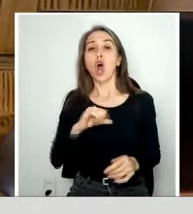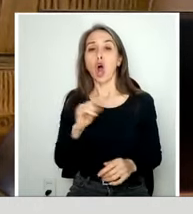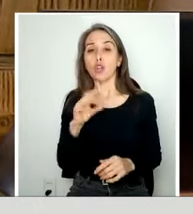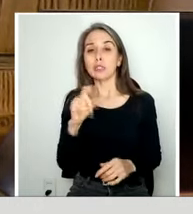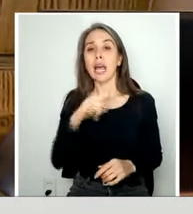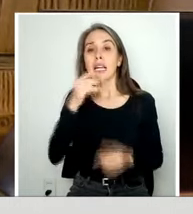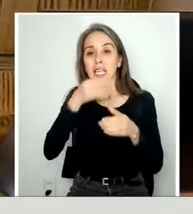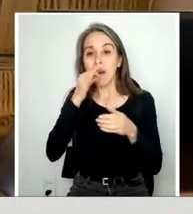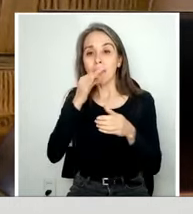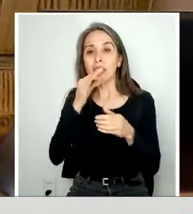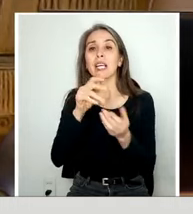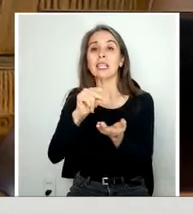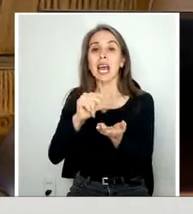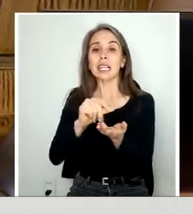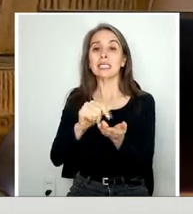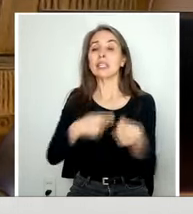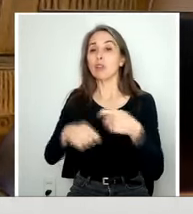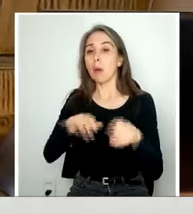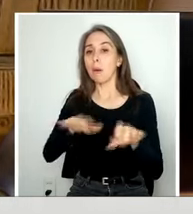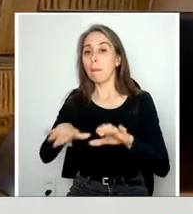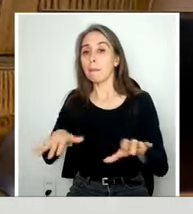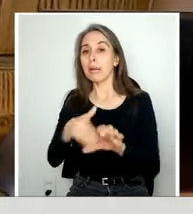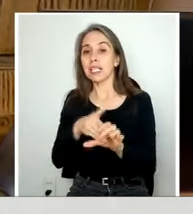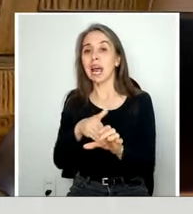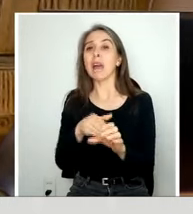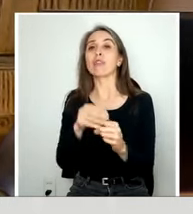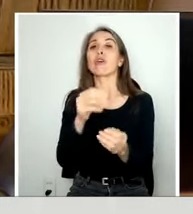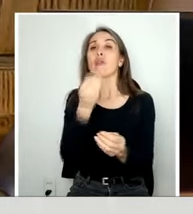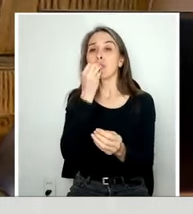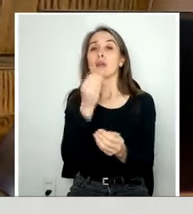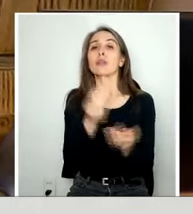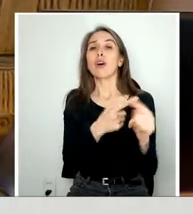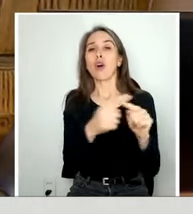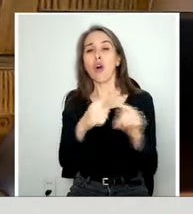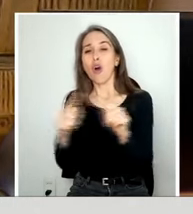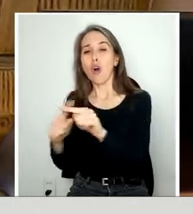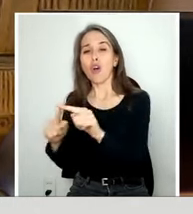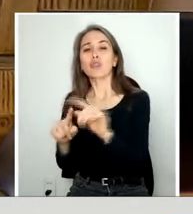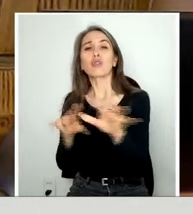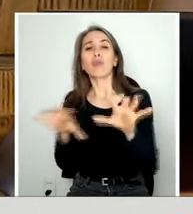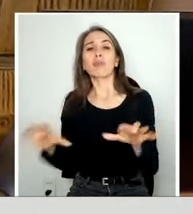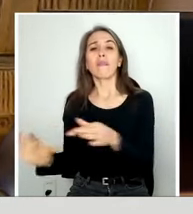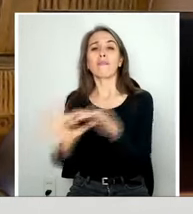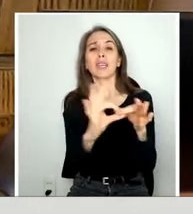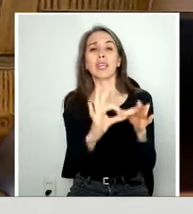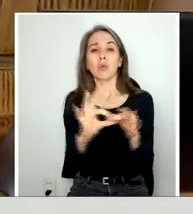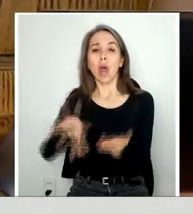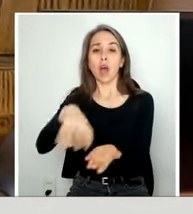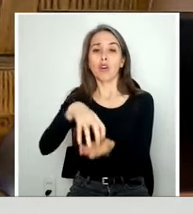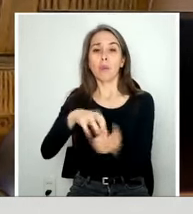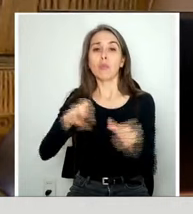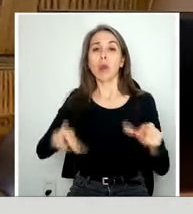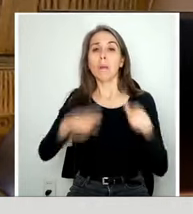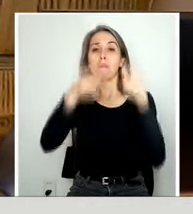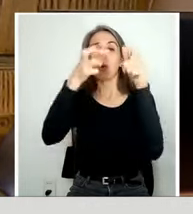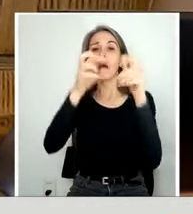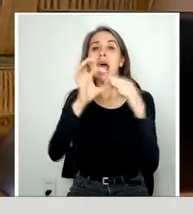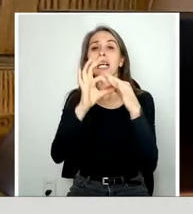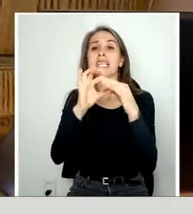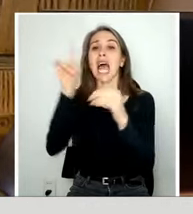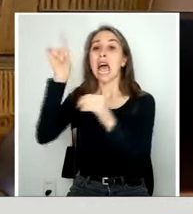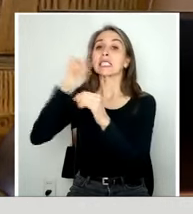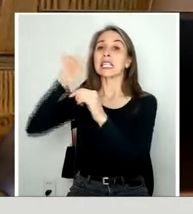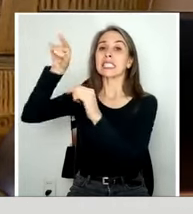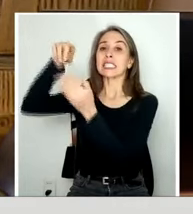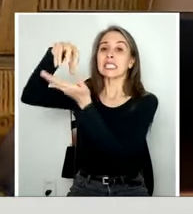casino artesanías mercado servicio complementario instalaciones y otros oficios de esta comuna ofrecido siempre Gracias al volcán por estos días